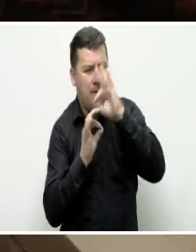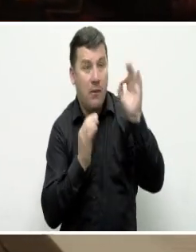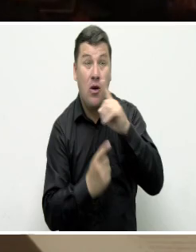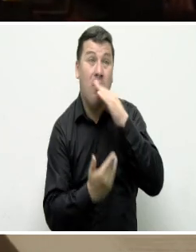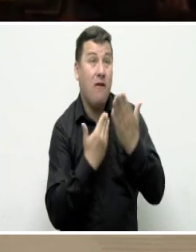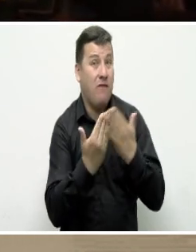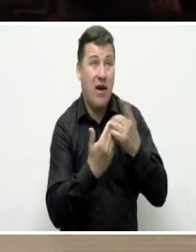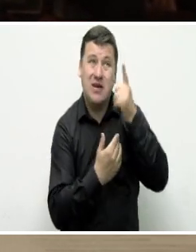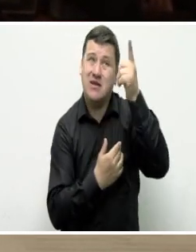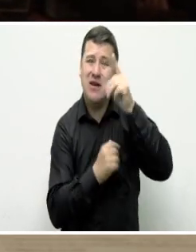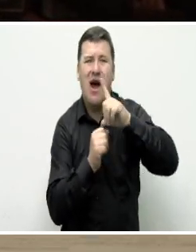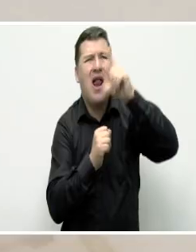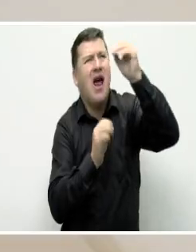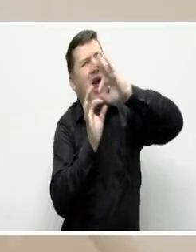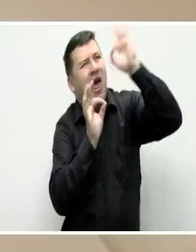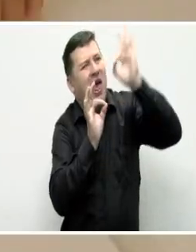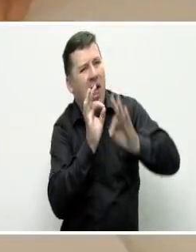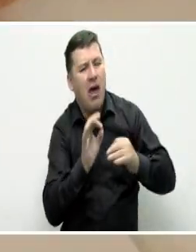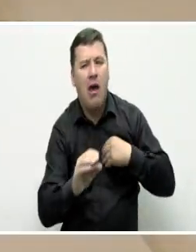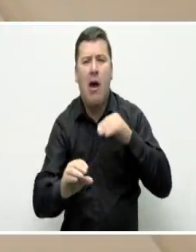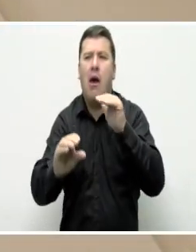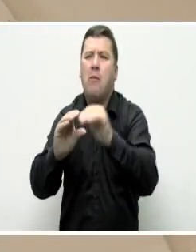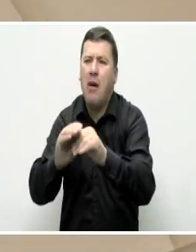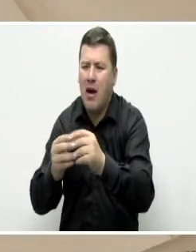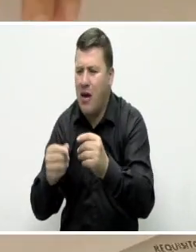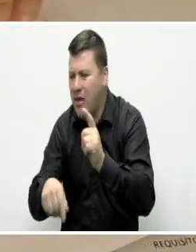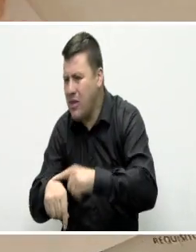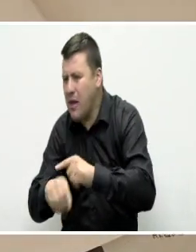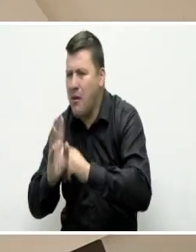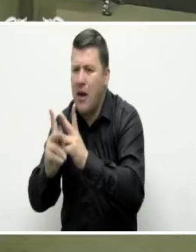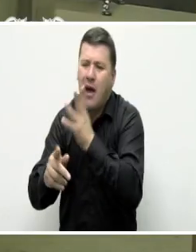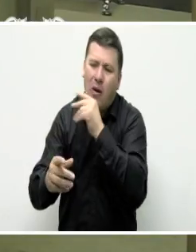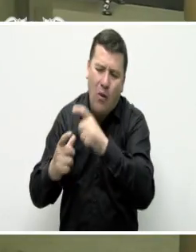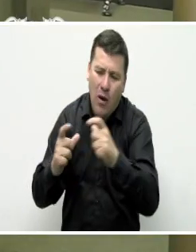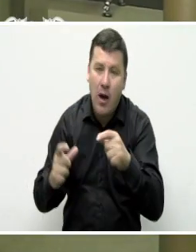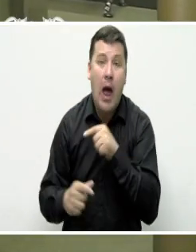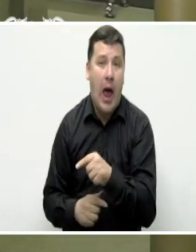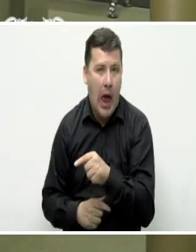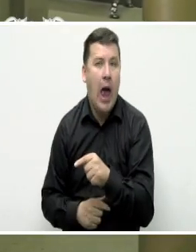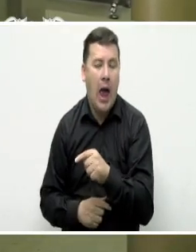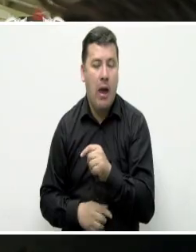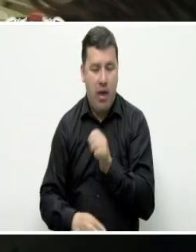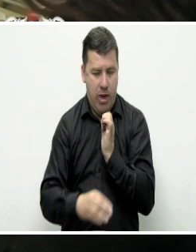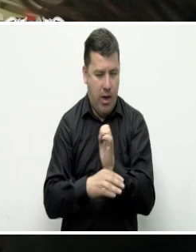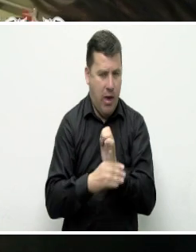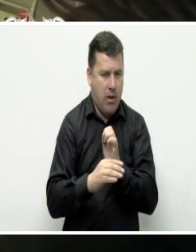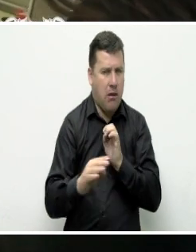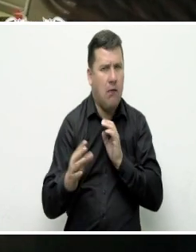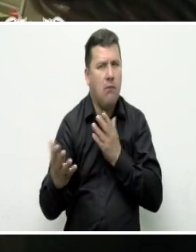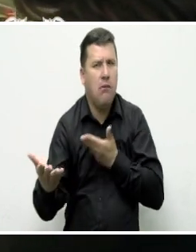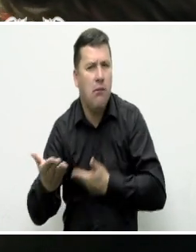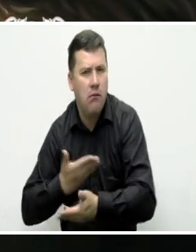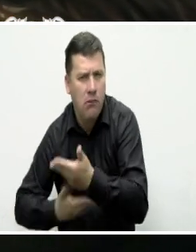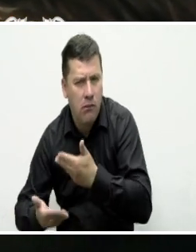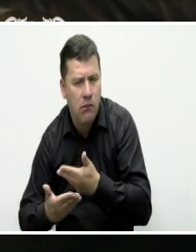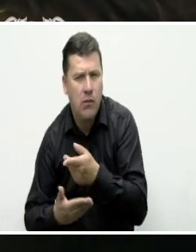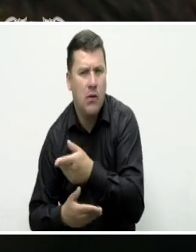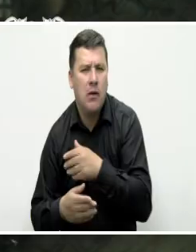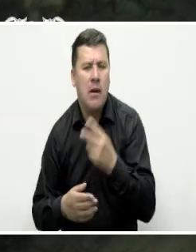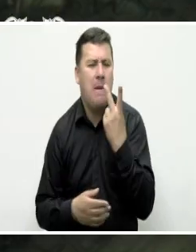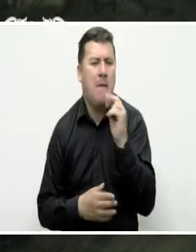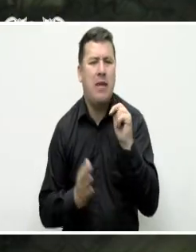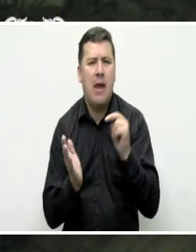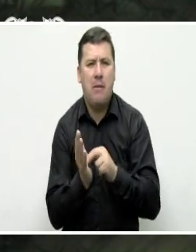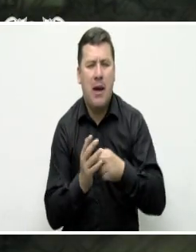fácil acceder a los servicios bancarios para cancelar el valor de los trámites. En este sentido, la entidad fortaleció el servicio a través de 20.000 puntos